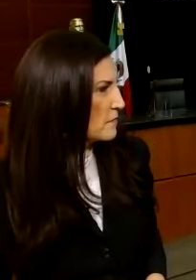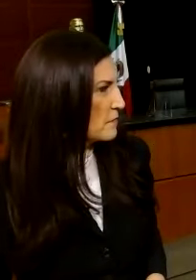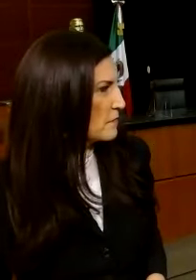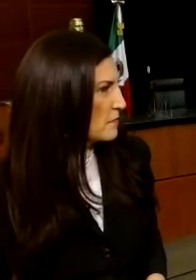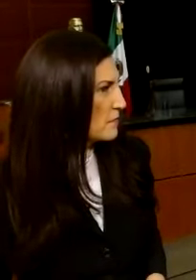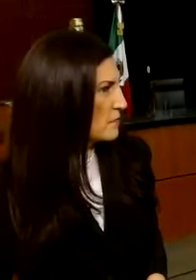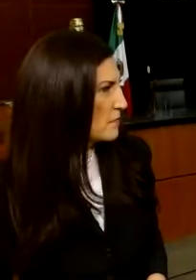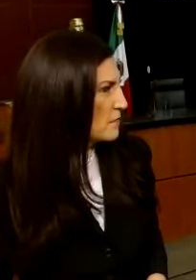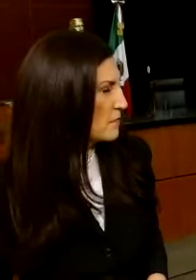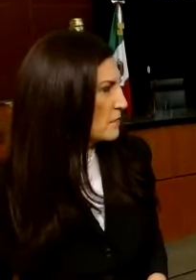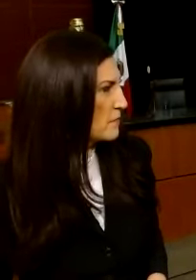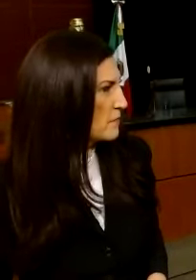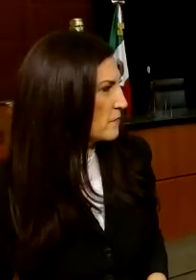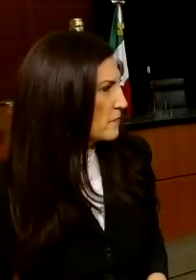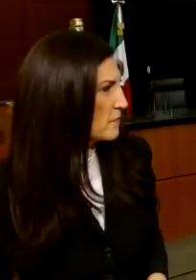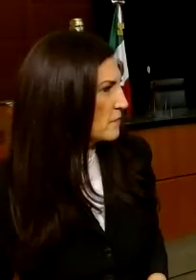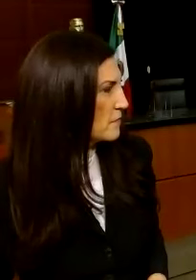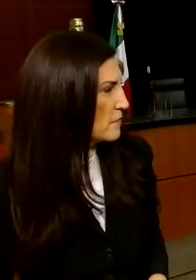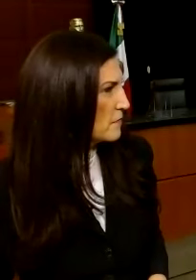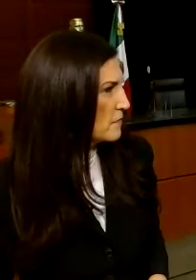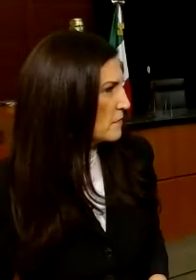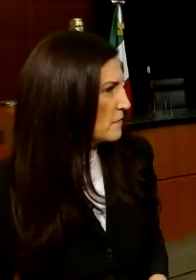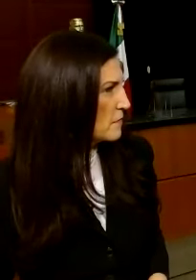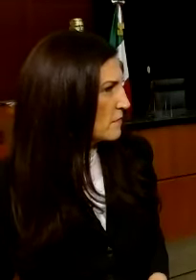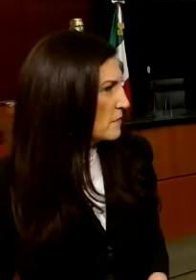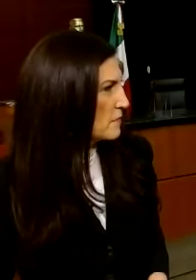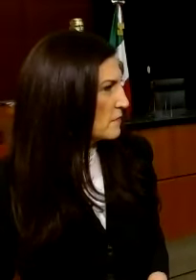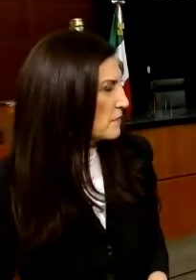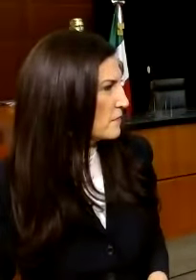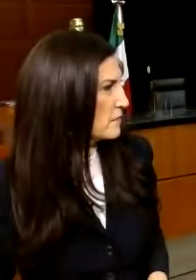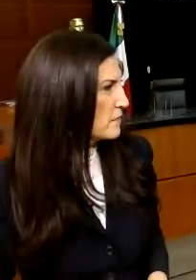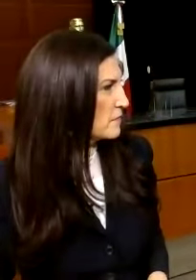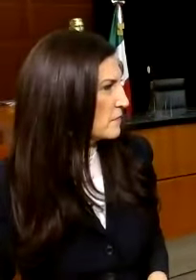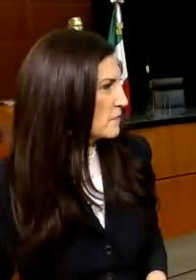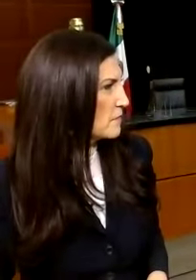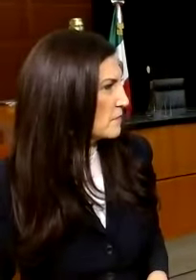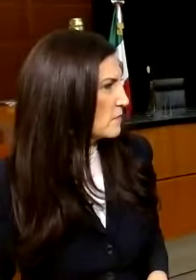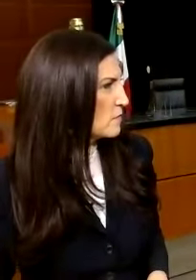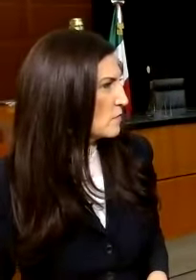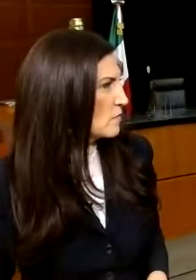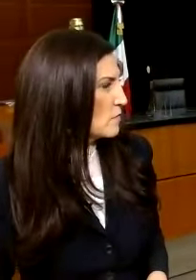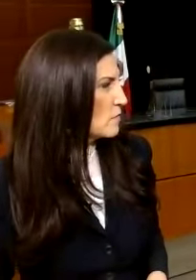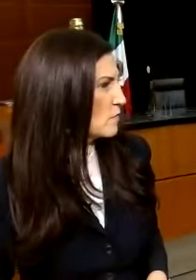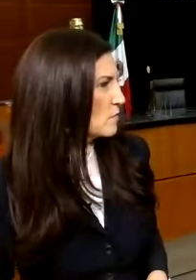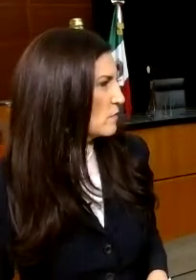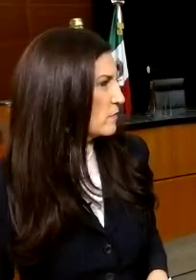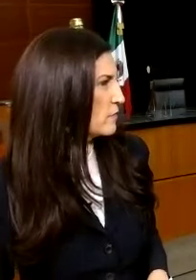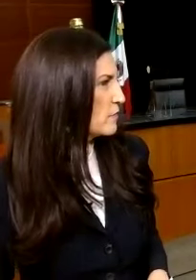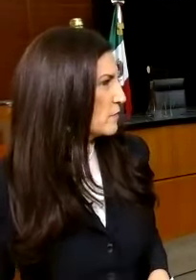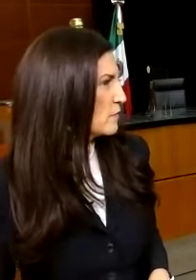asistencia a la escuela. Estoy seguro que los que hicieron la carta no estaban pensando en